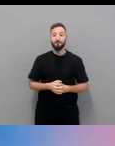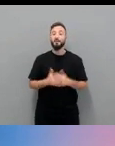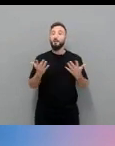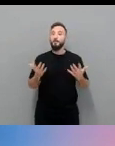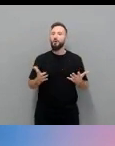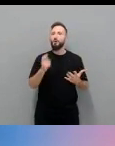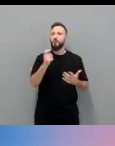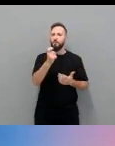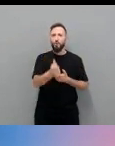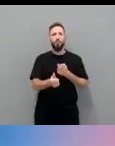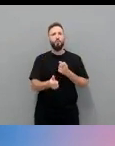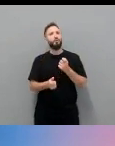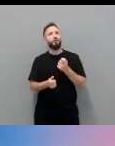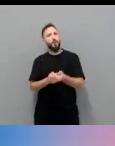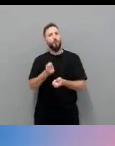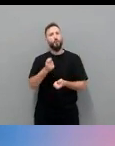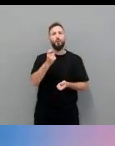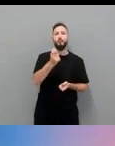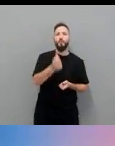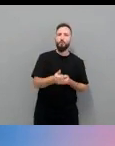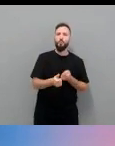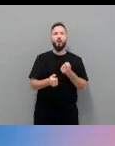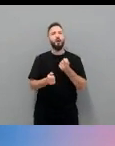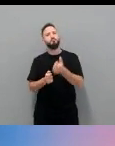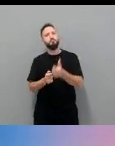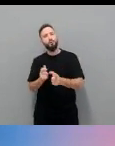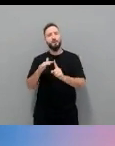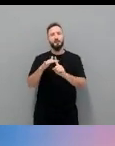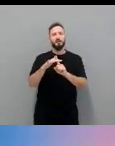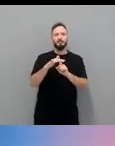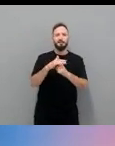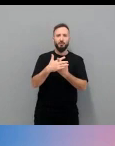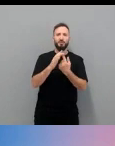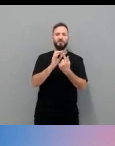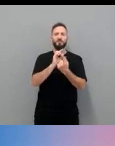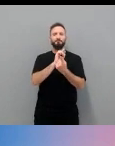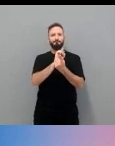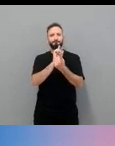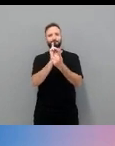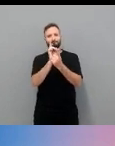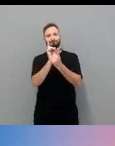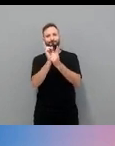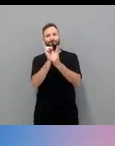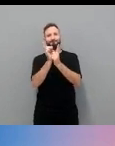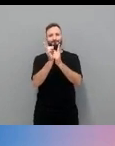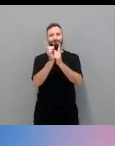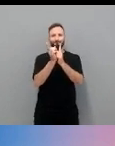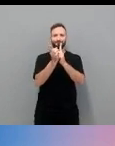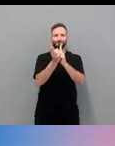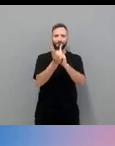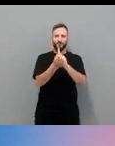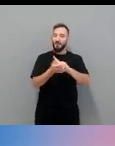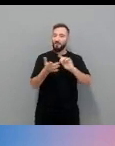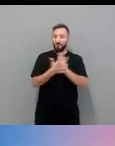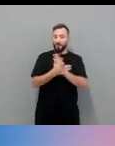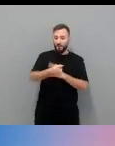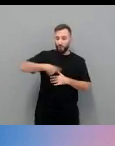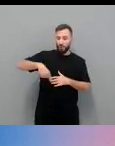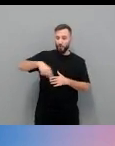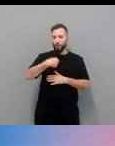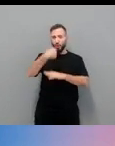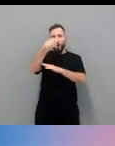a poco esto está cambiando y no seremos solo las entidades las que tendremos que dar el paso obligado